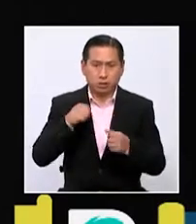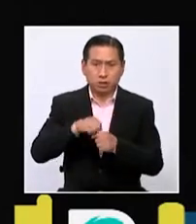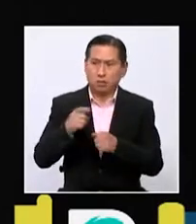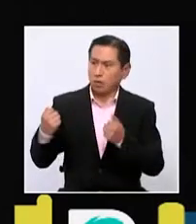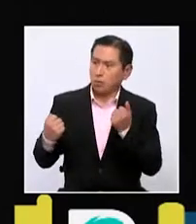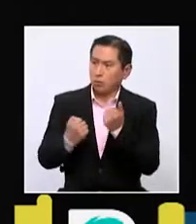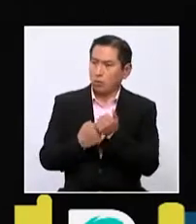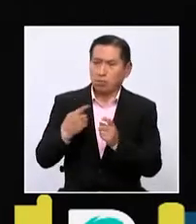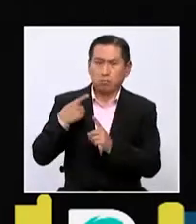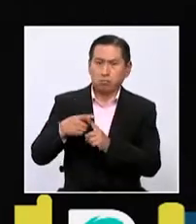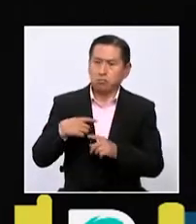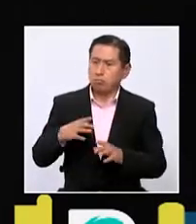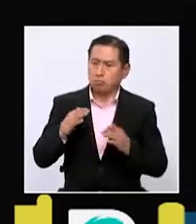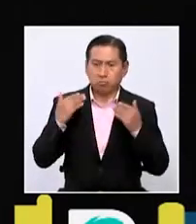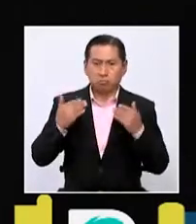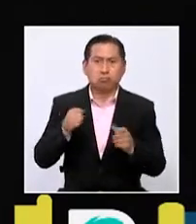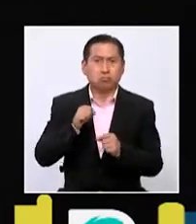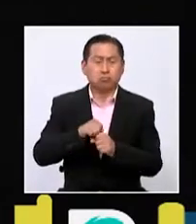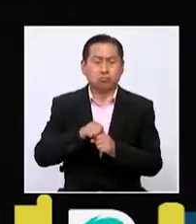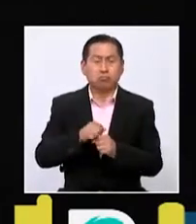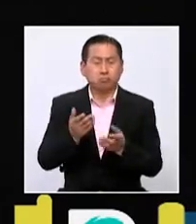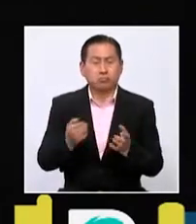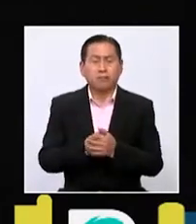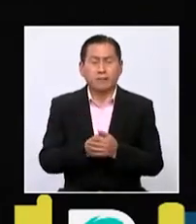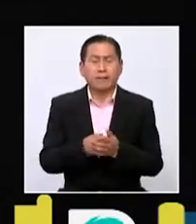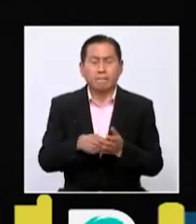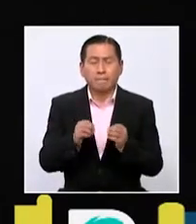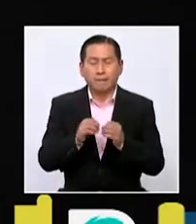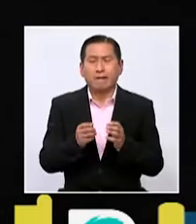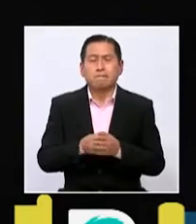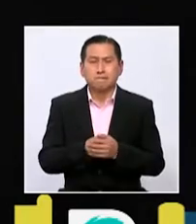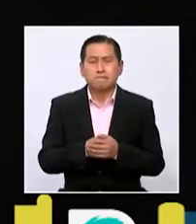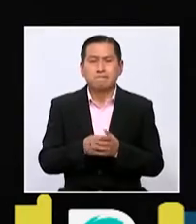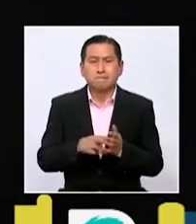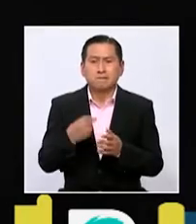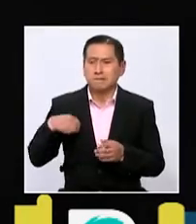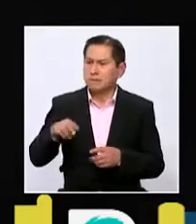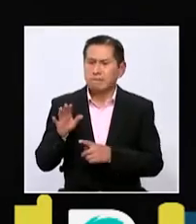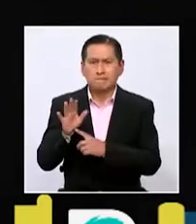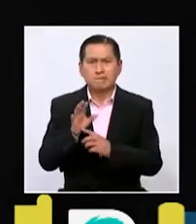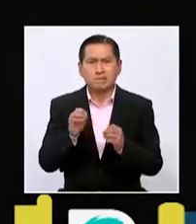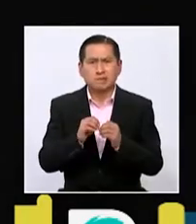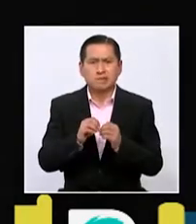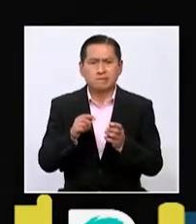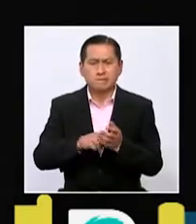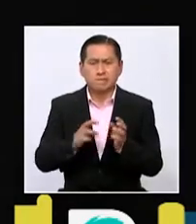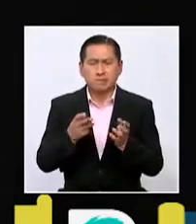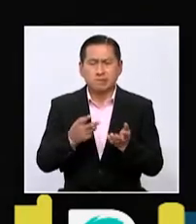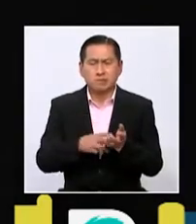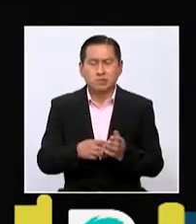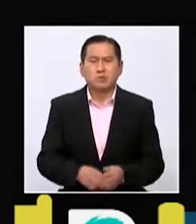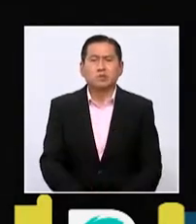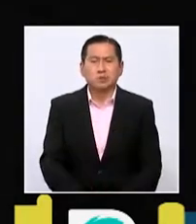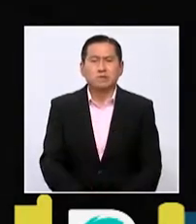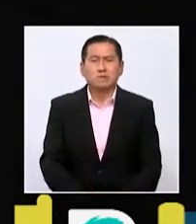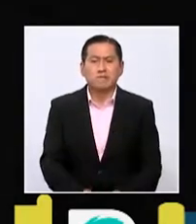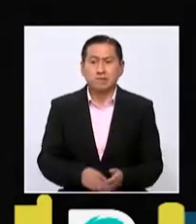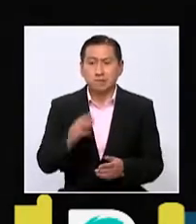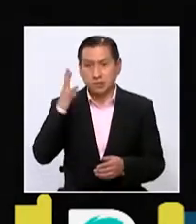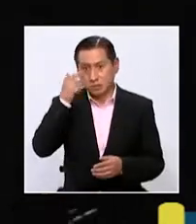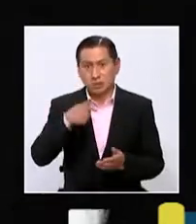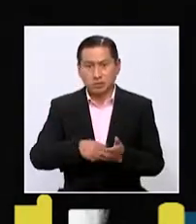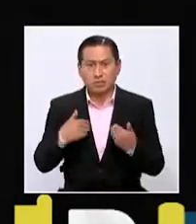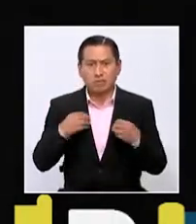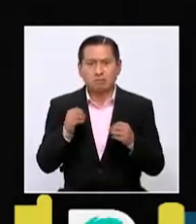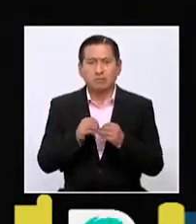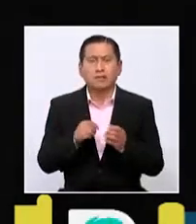en ese sentido. Desde luego, mira, estamos mostrando lo que es la belleza